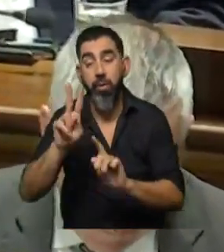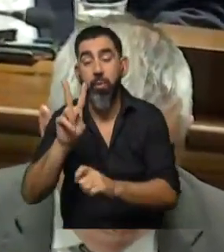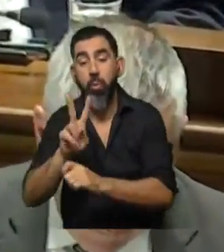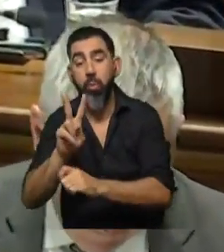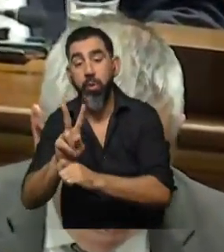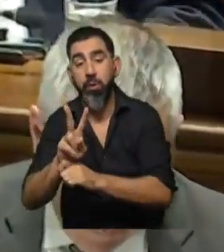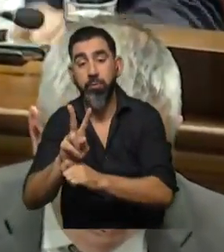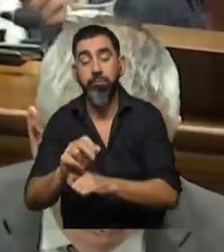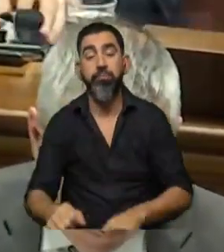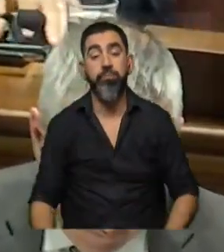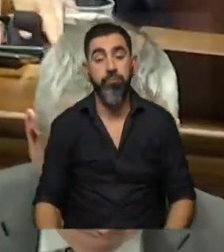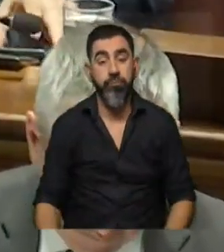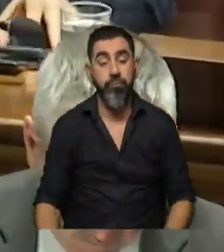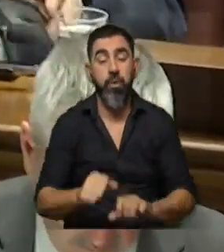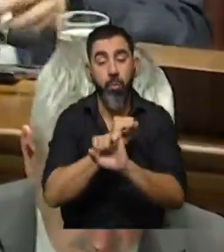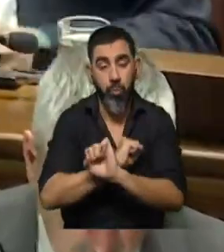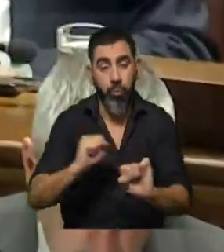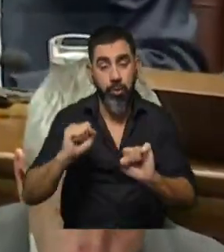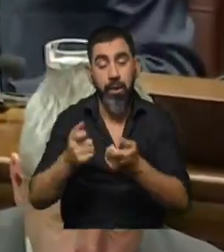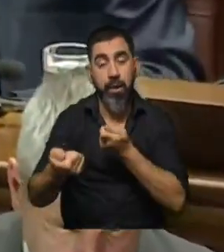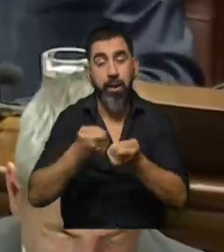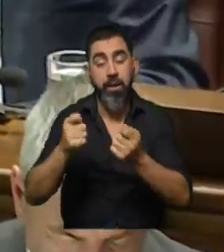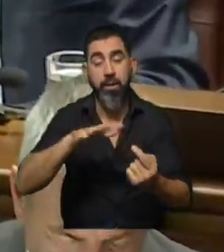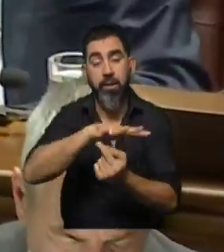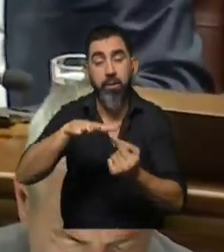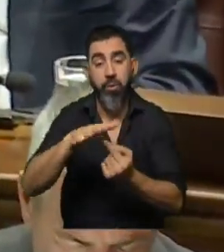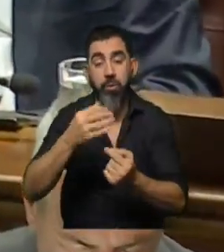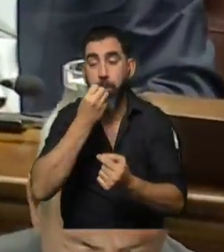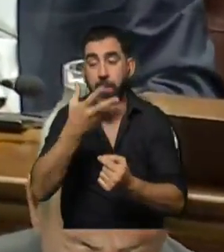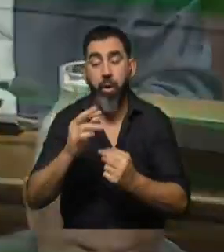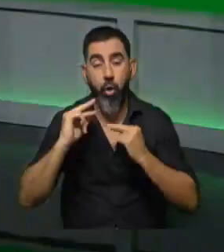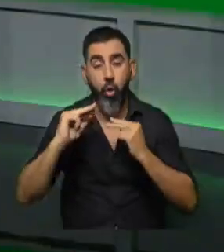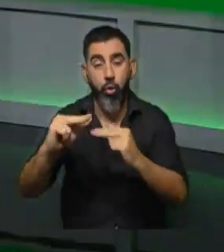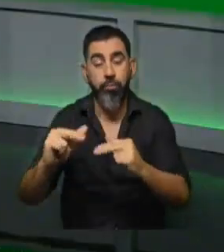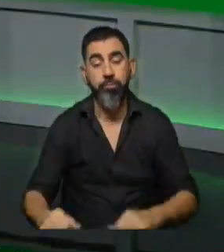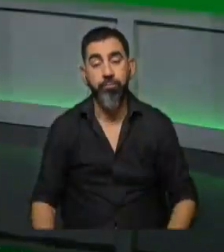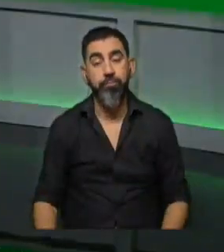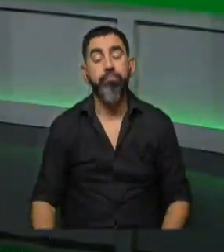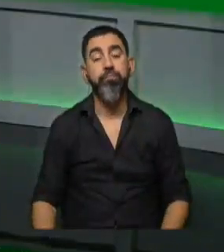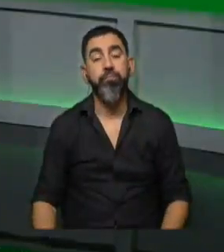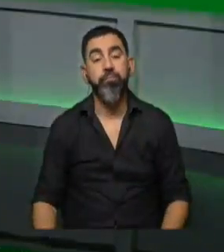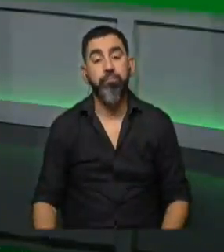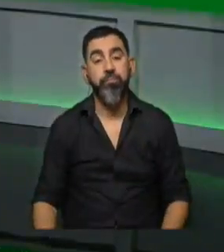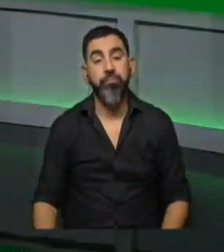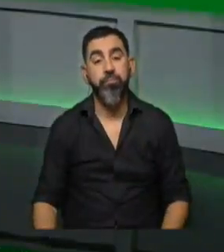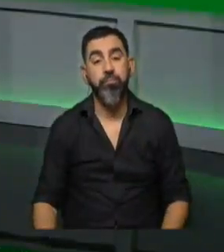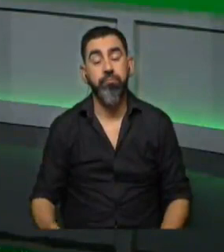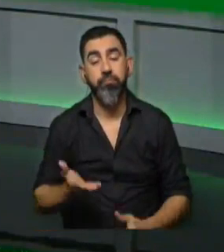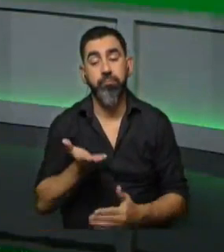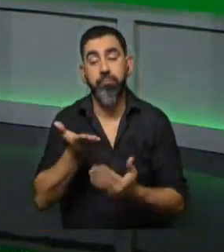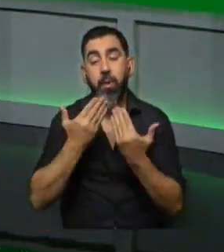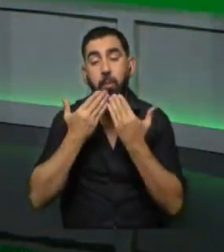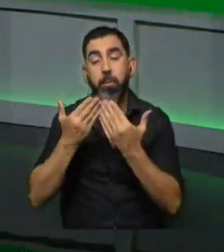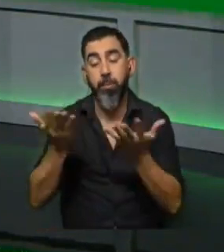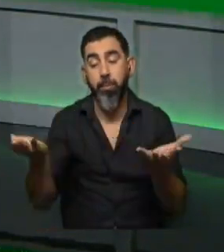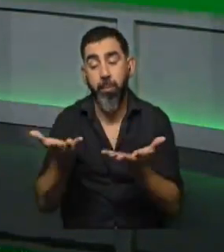y dar un respiro para poder llevar a cabo la gestión ambiental sostenible bien estamos viendo entonces la interpelación que